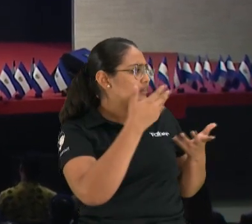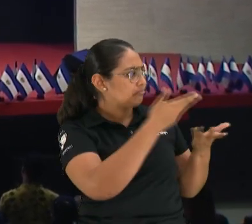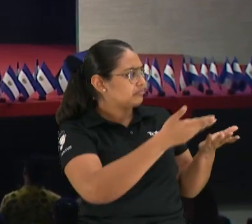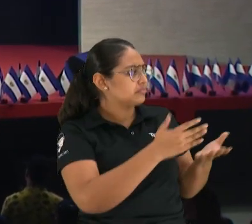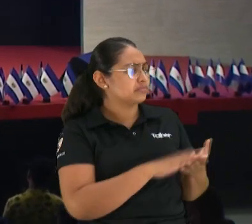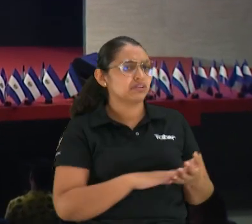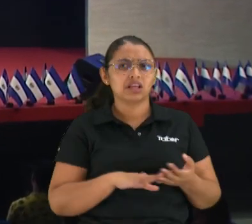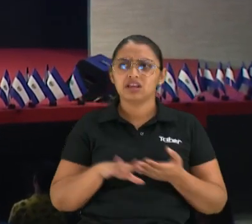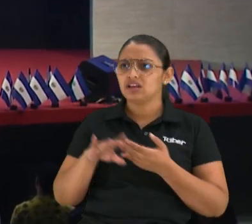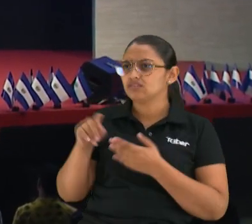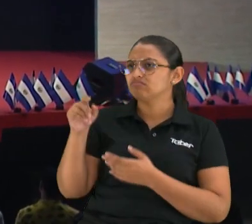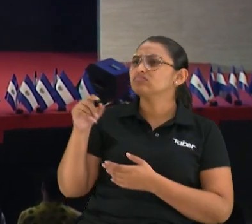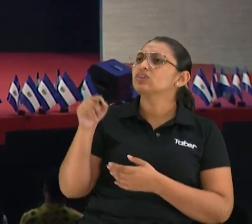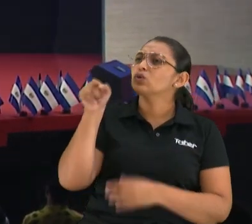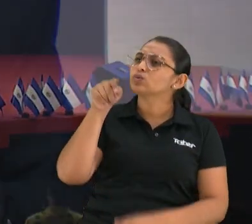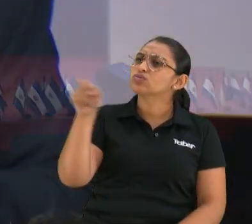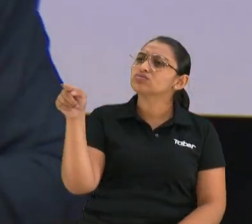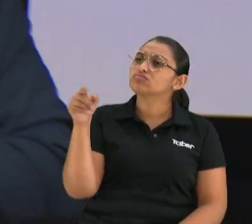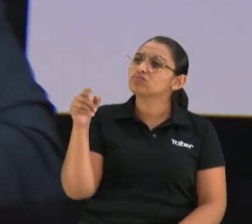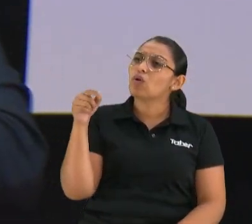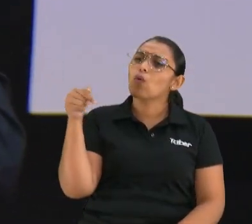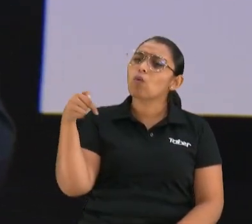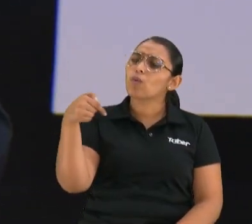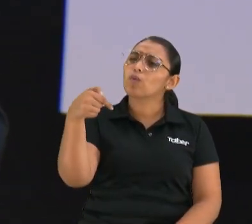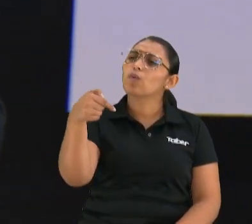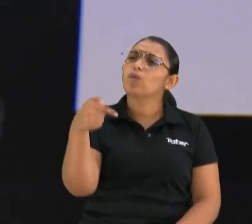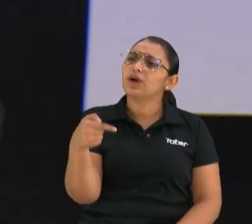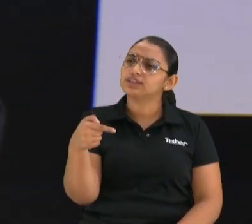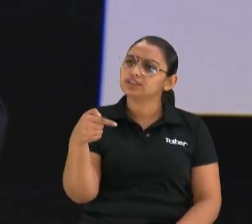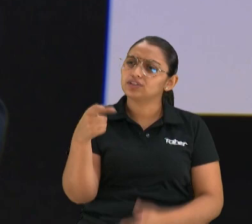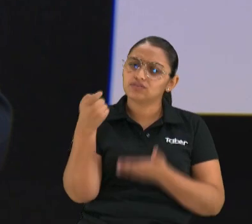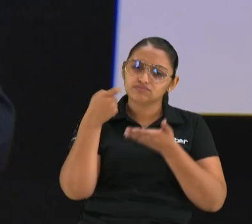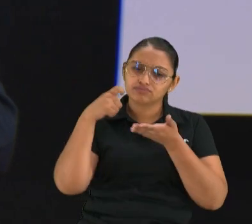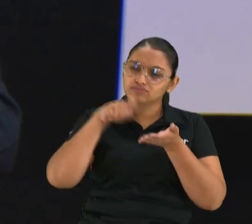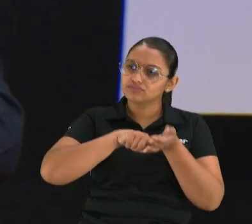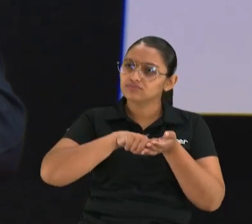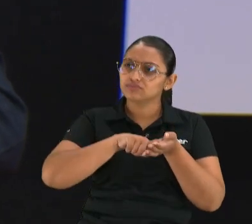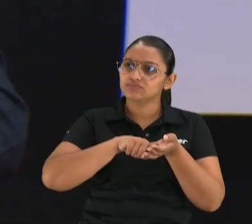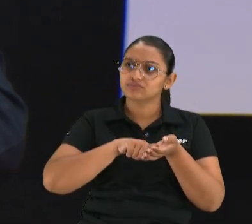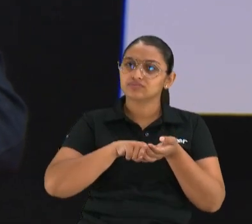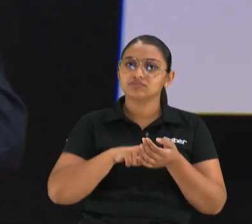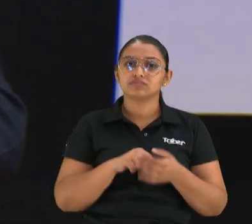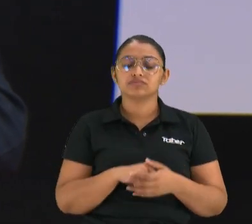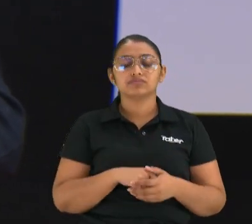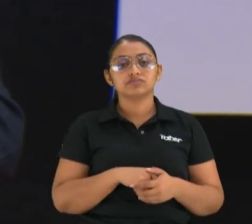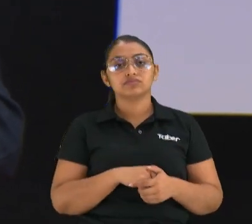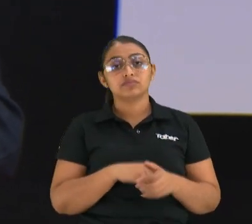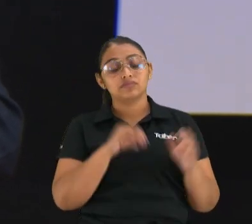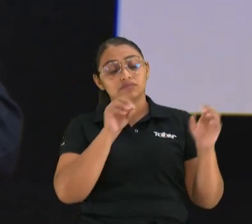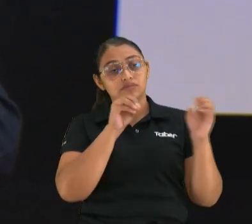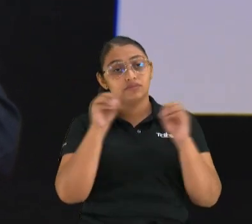ya no se siente esta noche hablar con su mujer de lo mismo que ya sabe que no va a funcionar hágalo de una sola vez